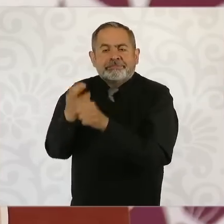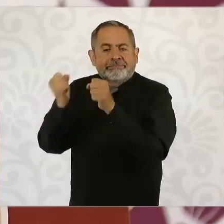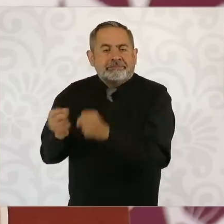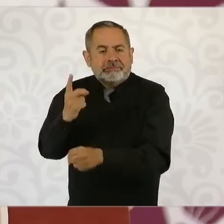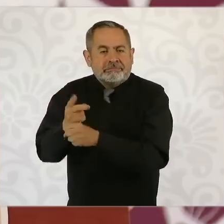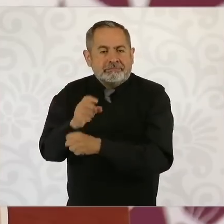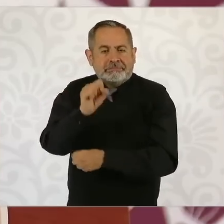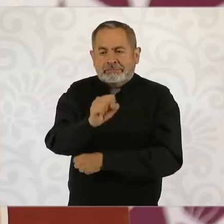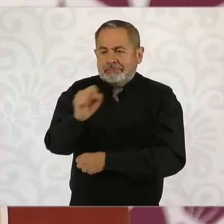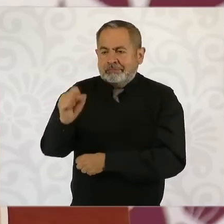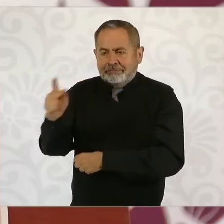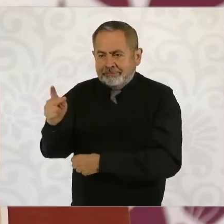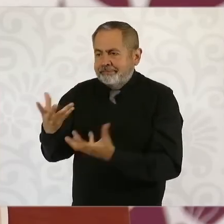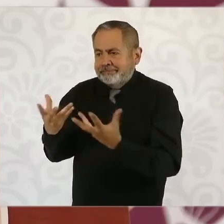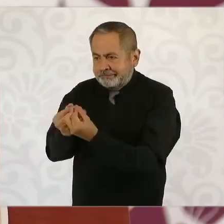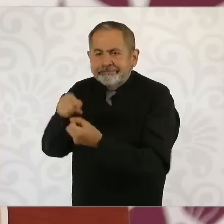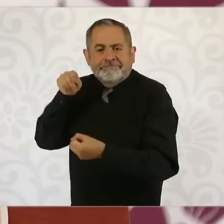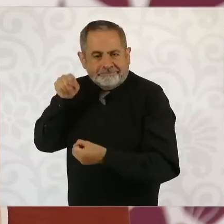Protección Ciudadana.